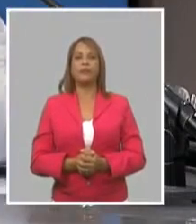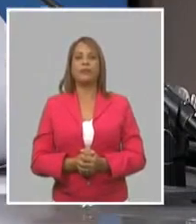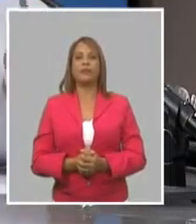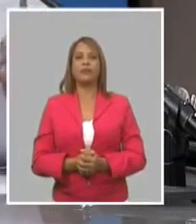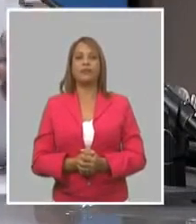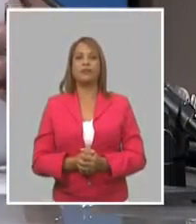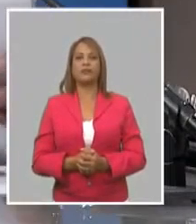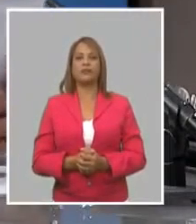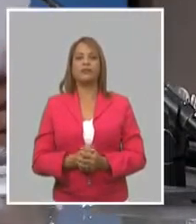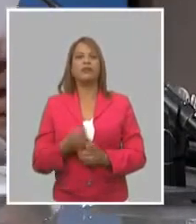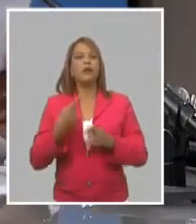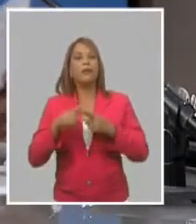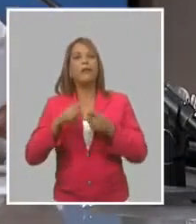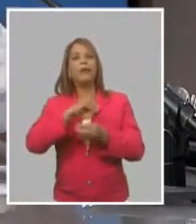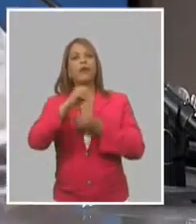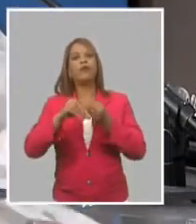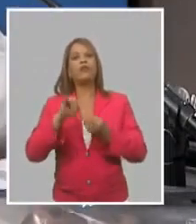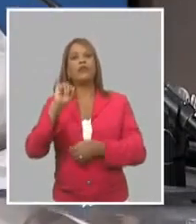Va a haber inflación.